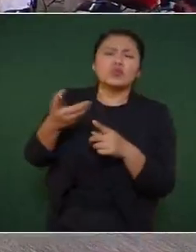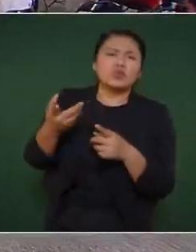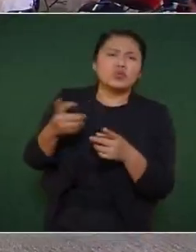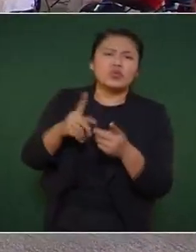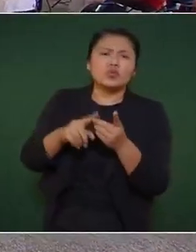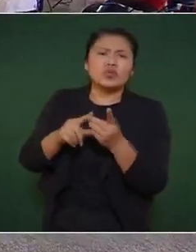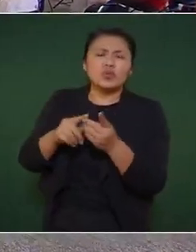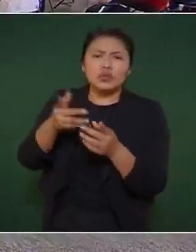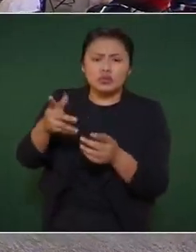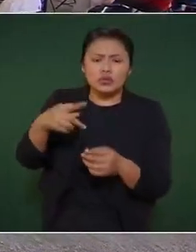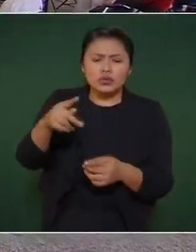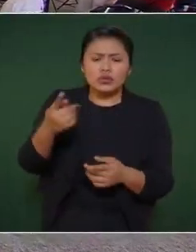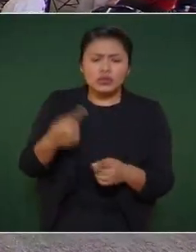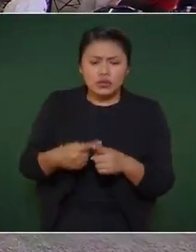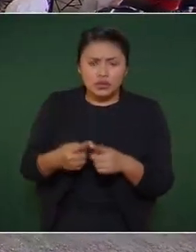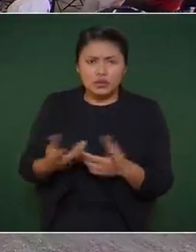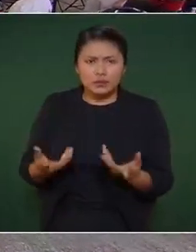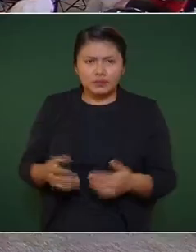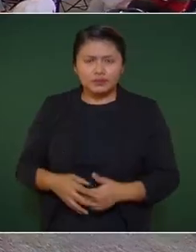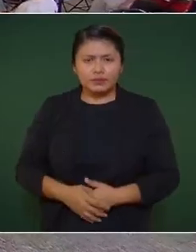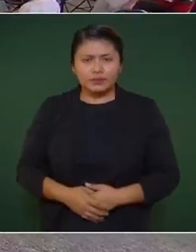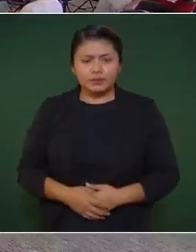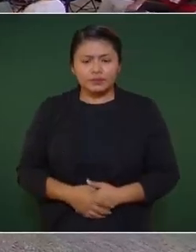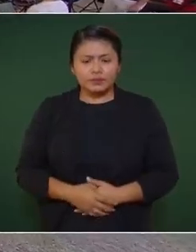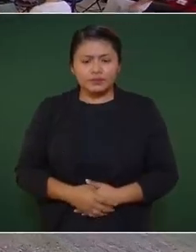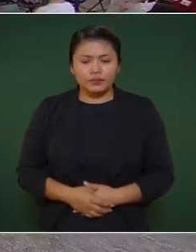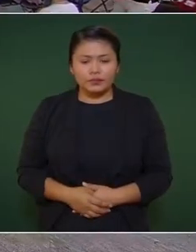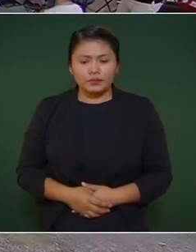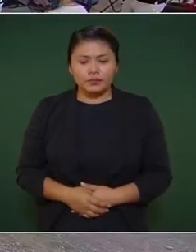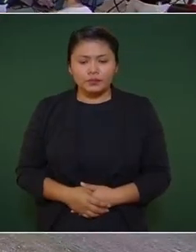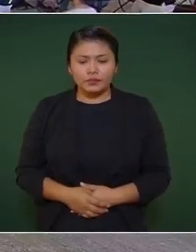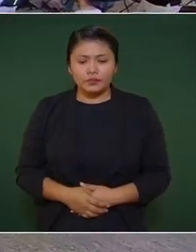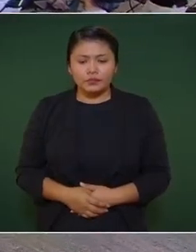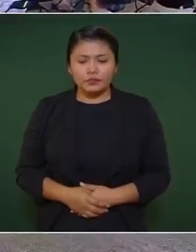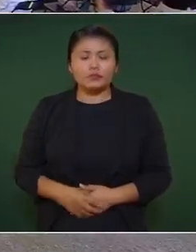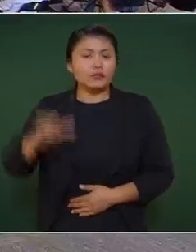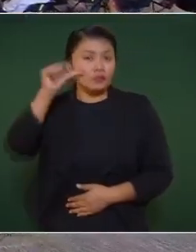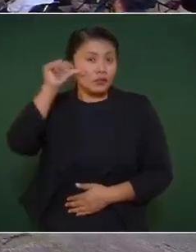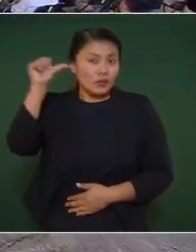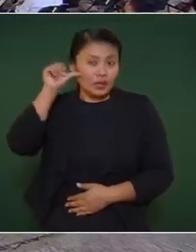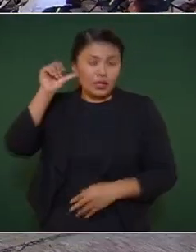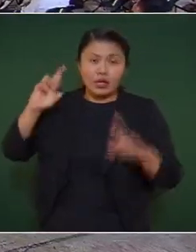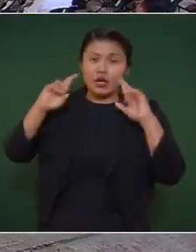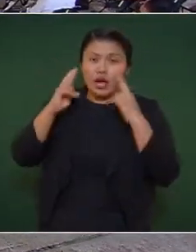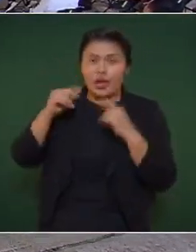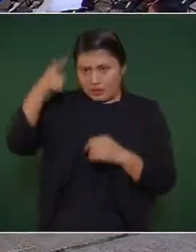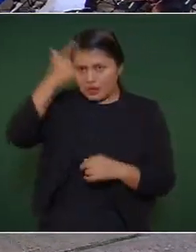Ah, a ti te contesto, porque eres, te toca. Ayer se estuvo reunión en la noche con 20